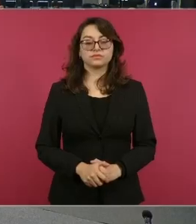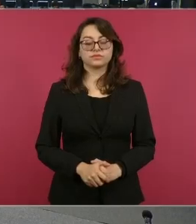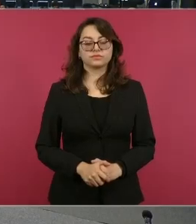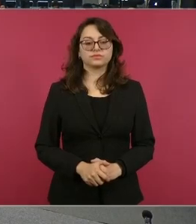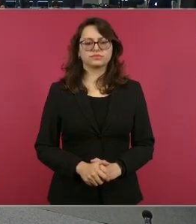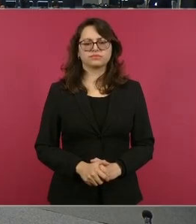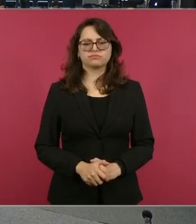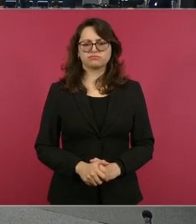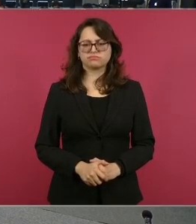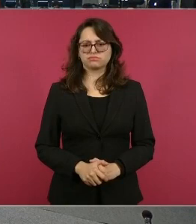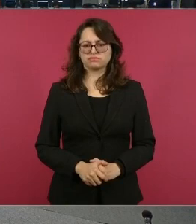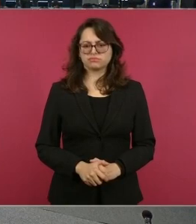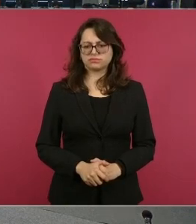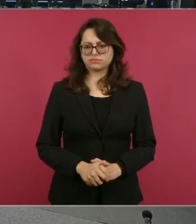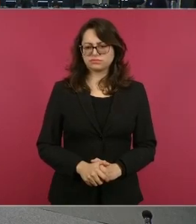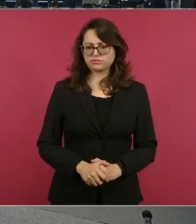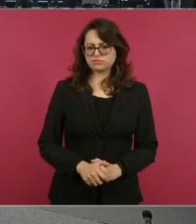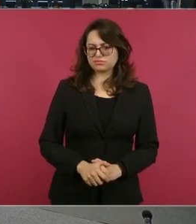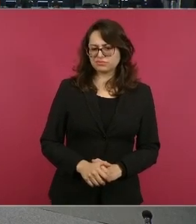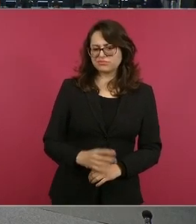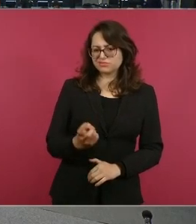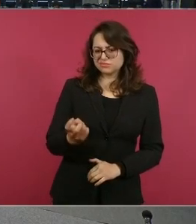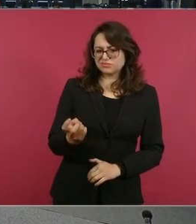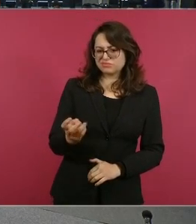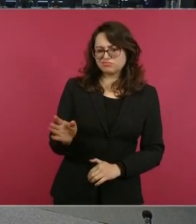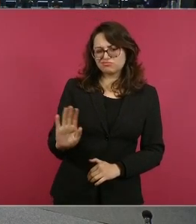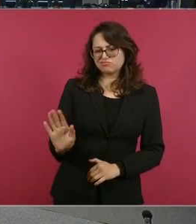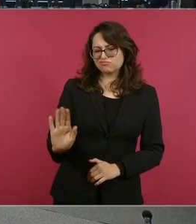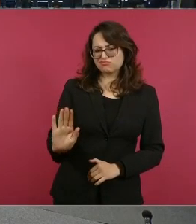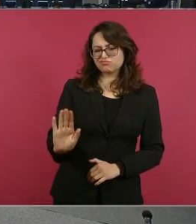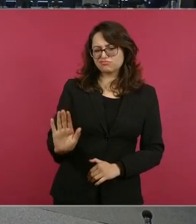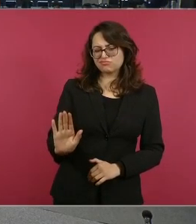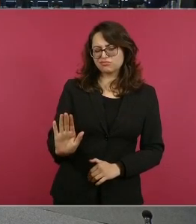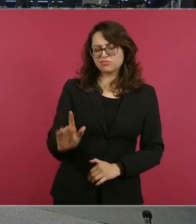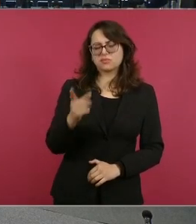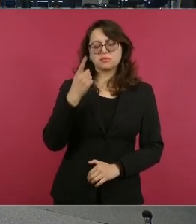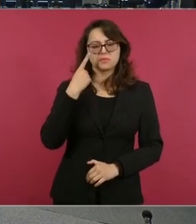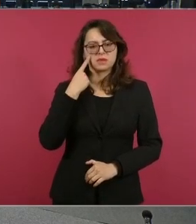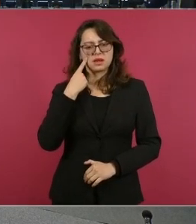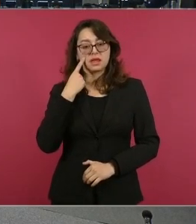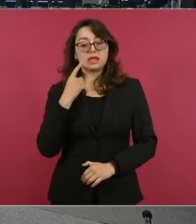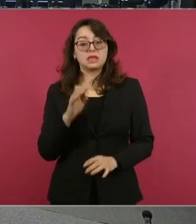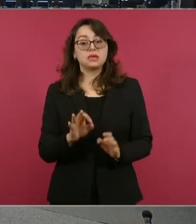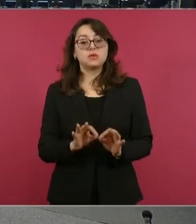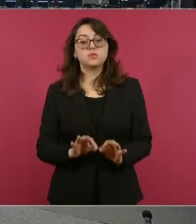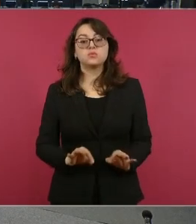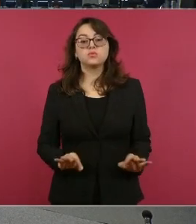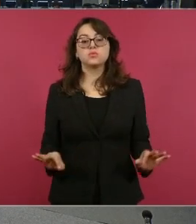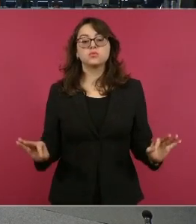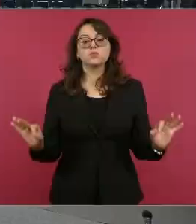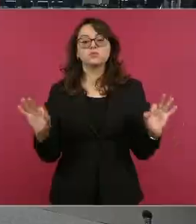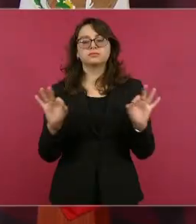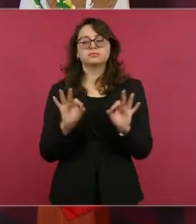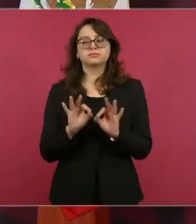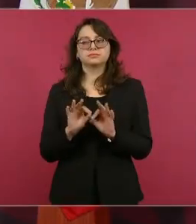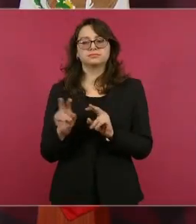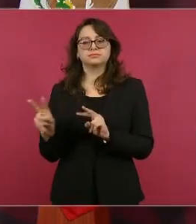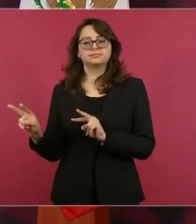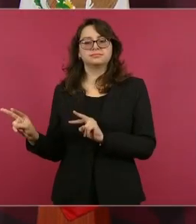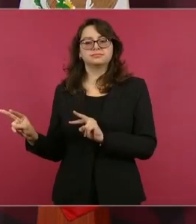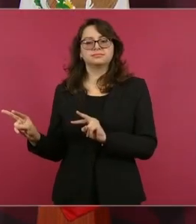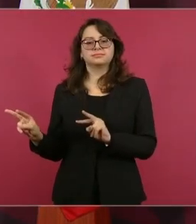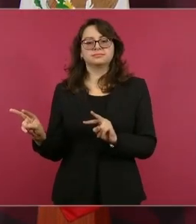facultad? No, no, no, no, no. Es muy interesante que se observe, aparte